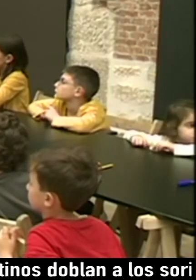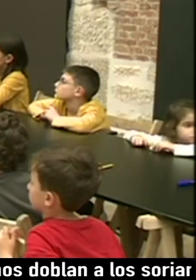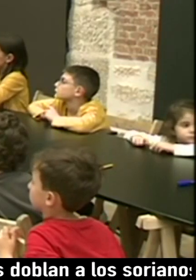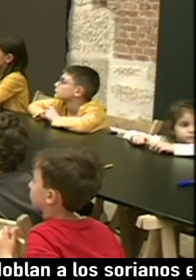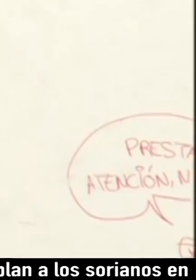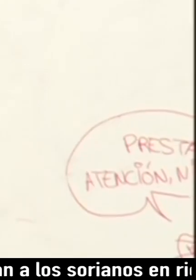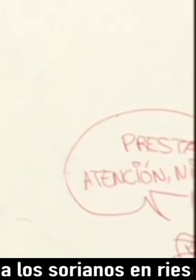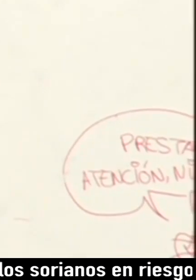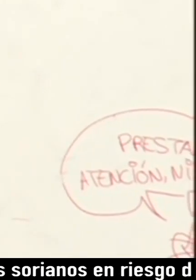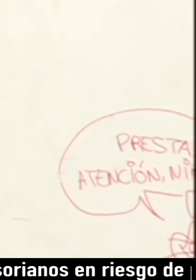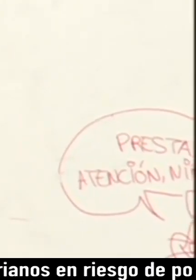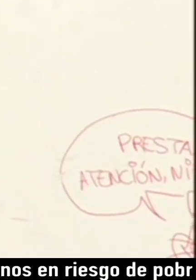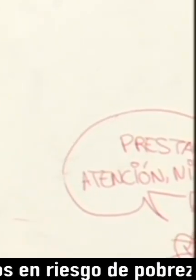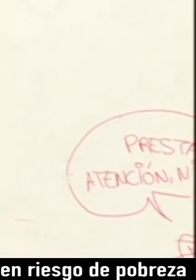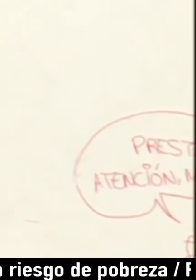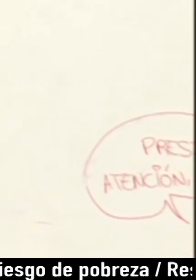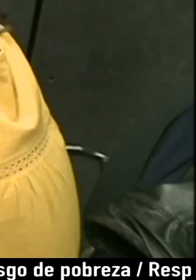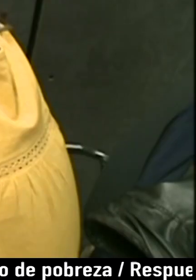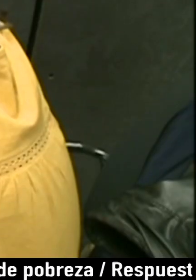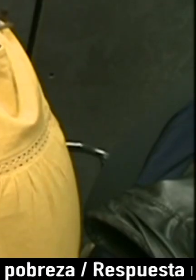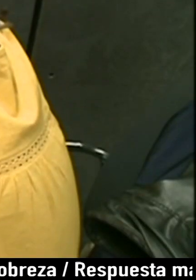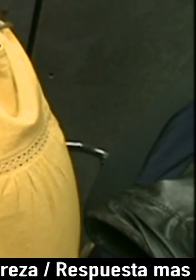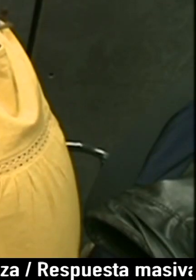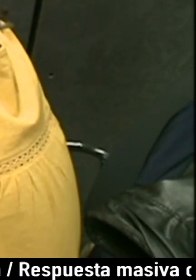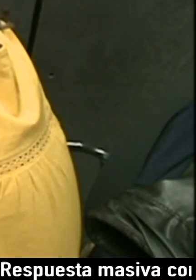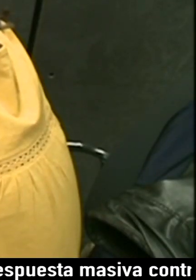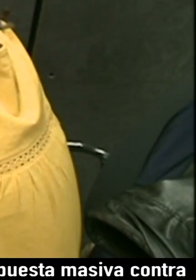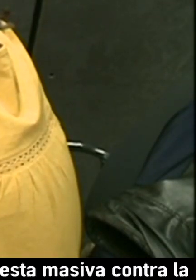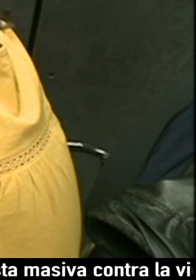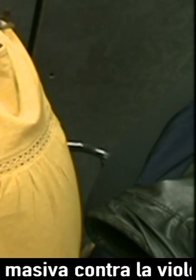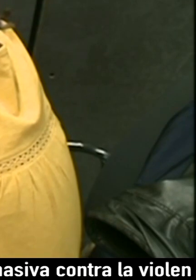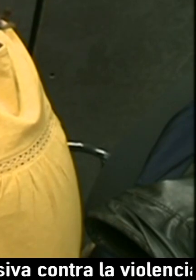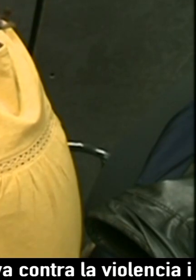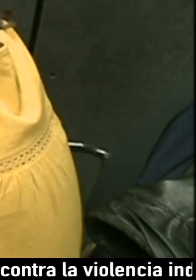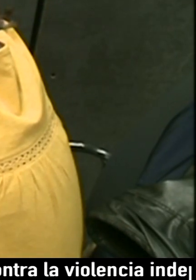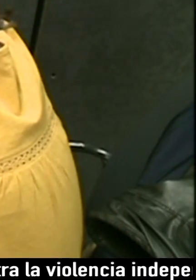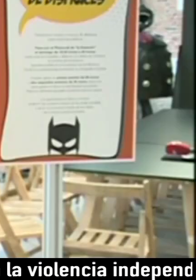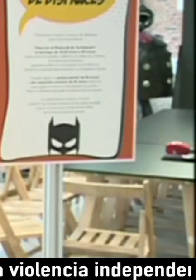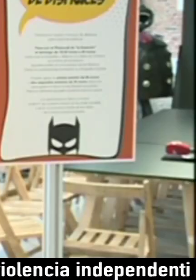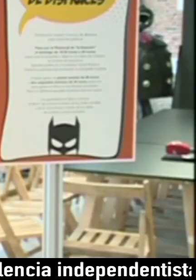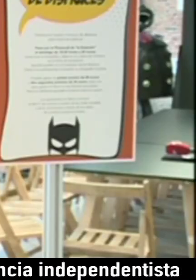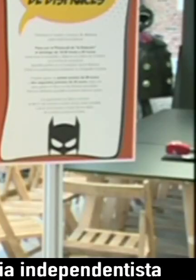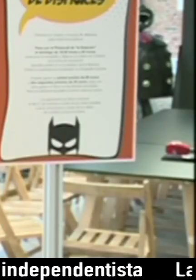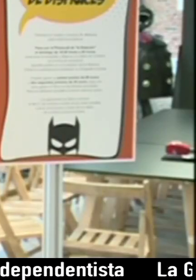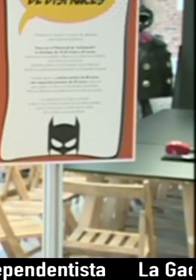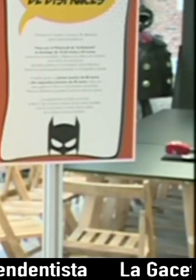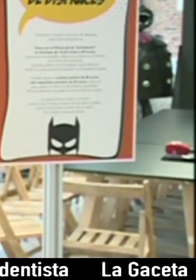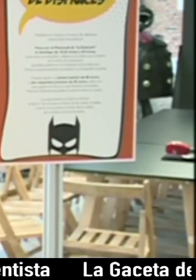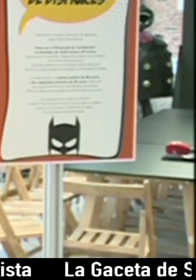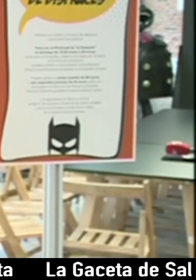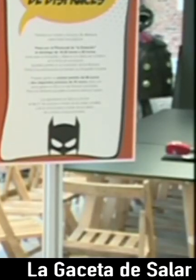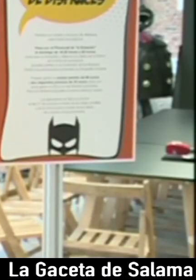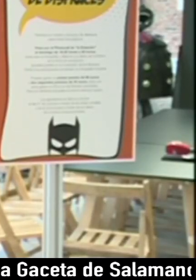sociedad muy visual y las ilustraciones facilitan el aprendizaje a los más pequeños. A veces se comparten personajes en los cómics más conocidos